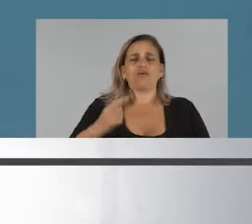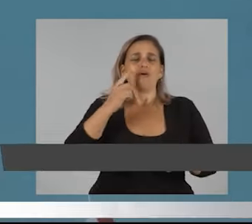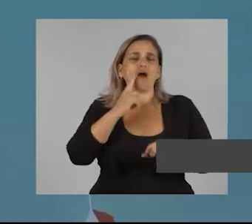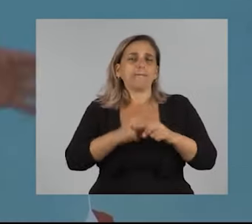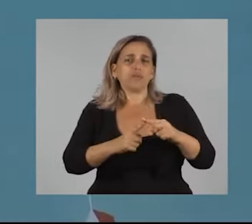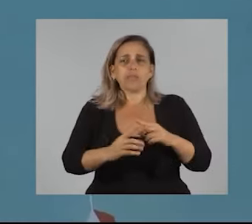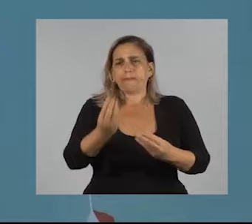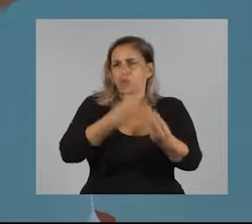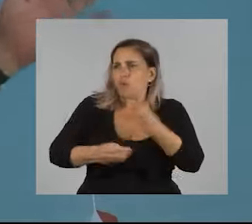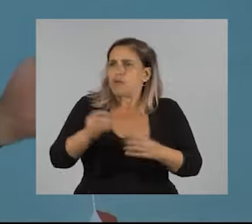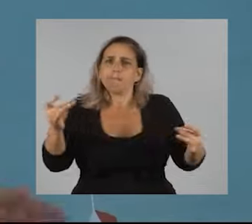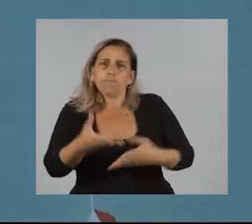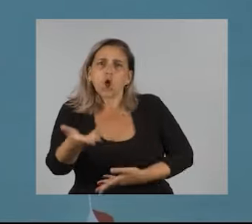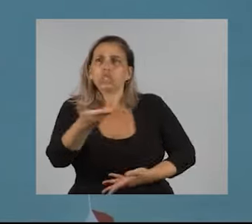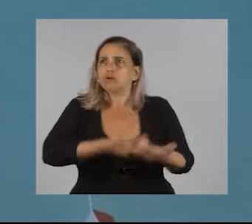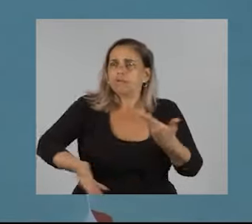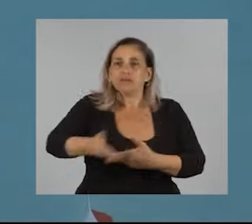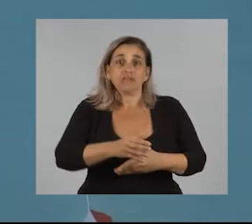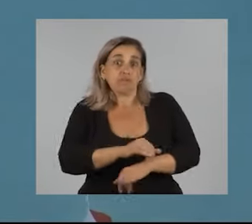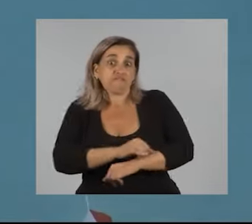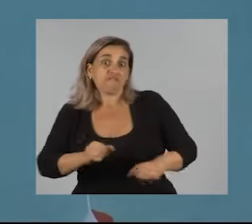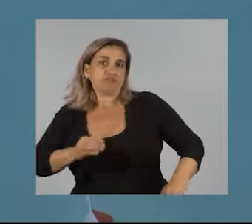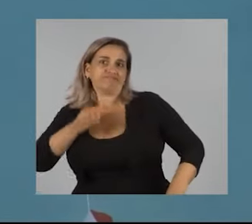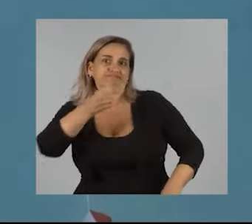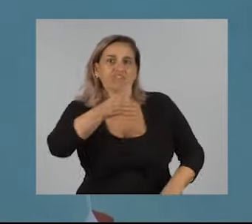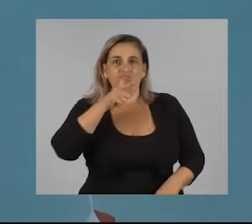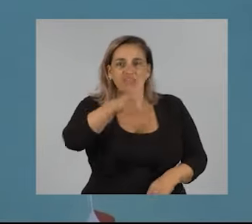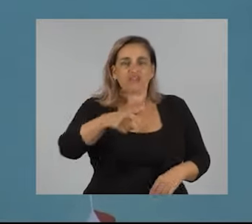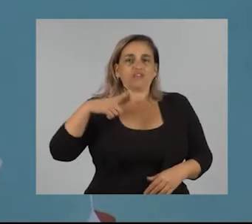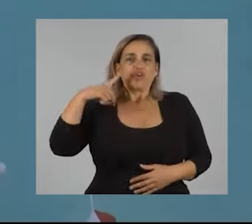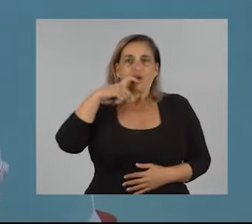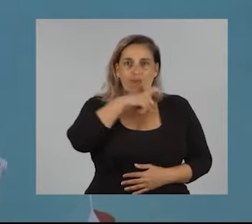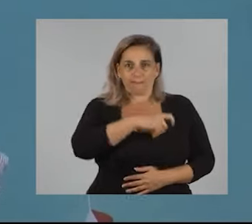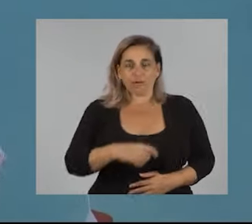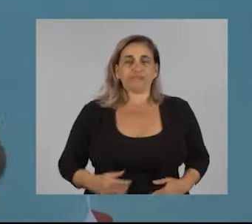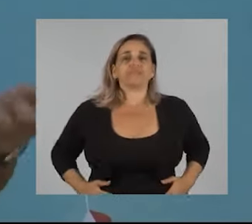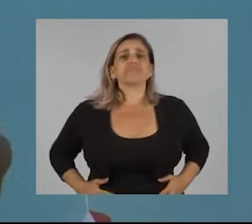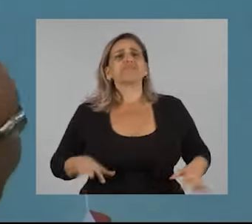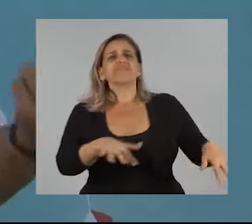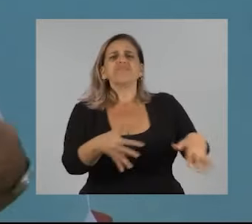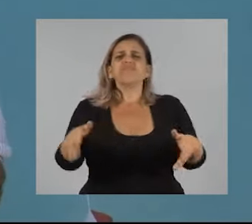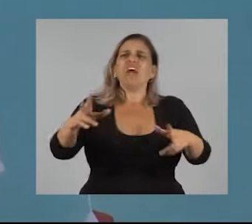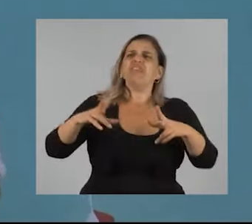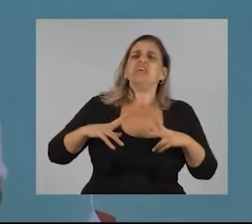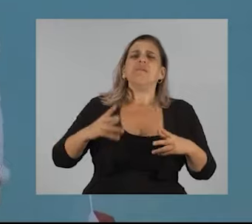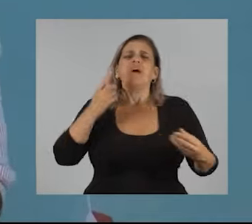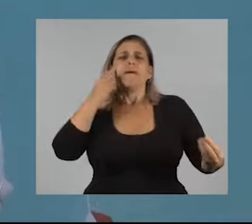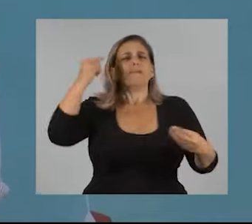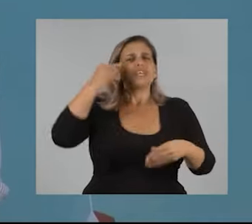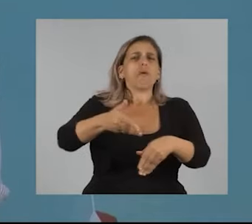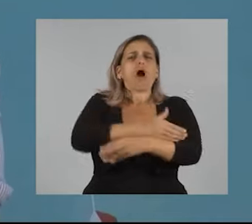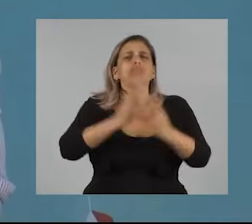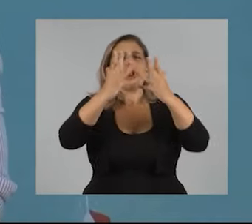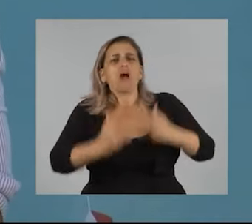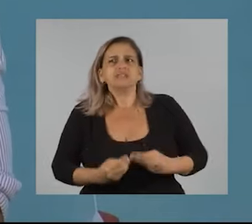comer el asado, arrancamos rumbo a Tacuarembó. Y más o menos habíamos dicho dónde íbamos a